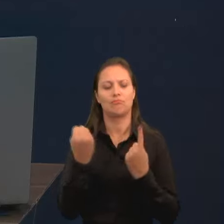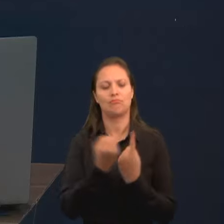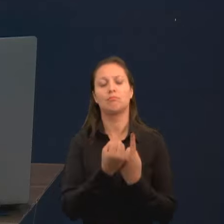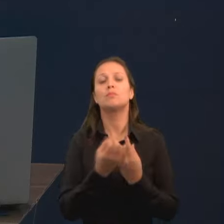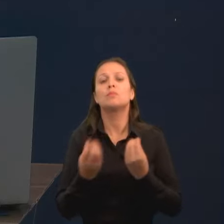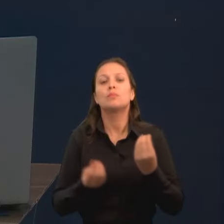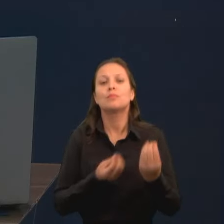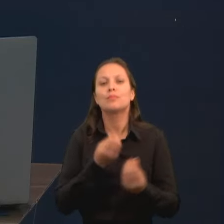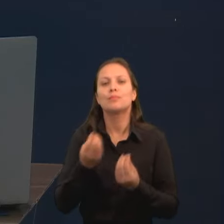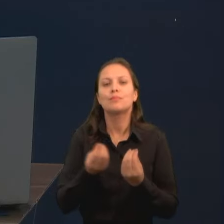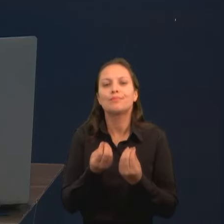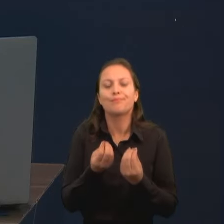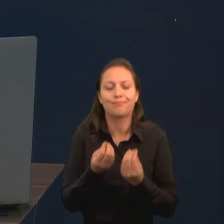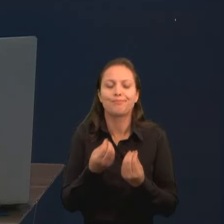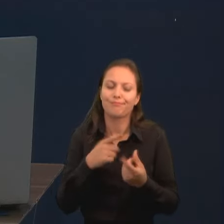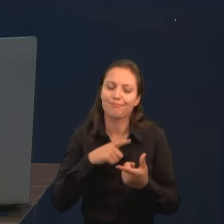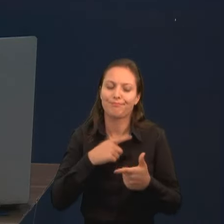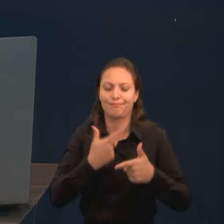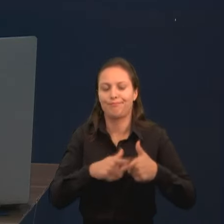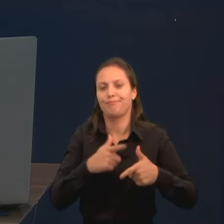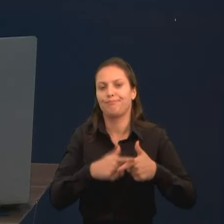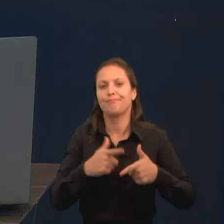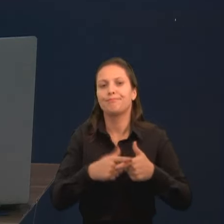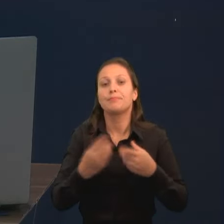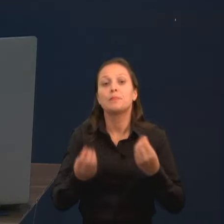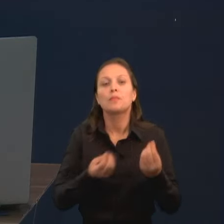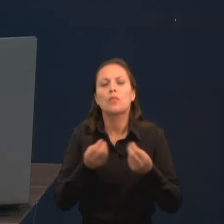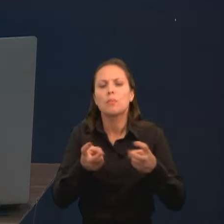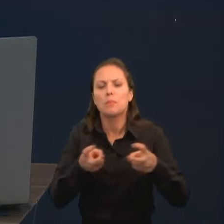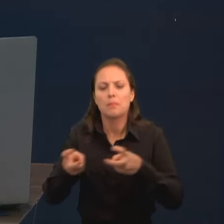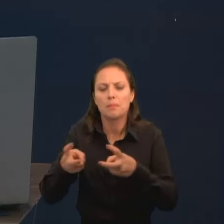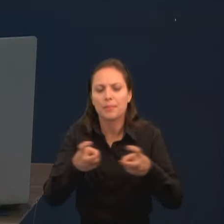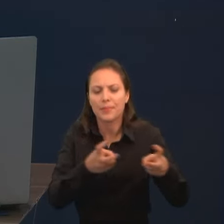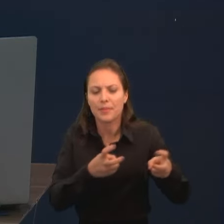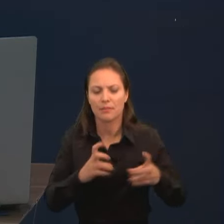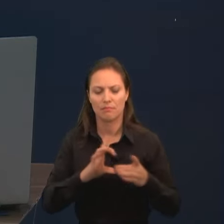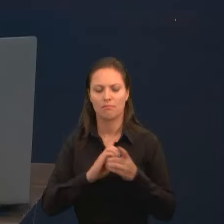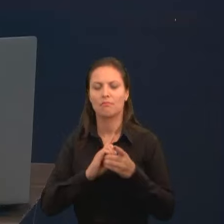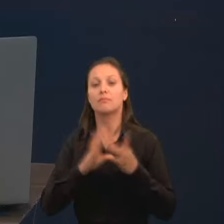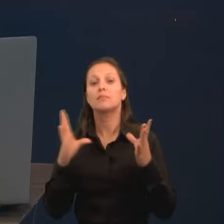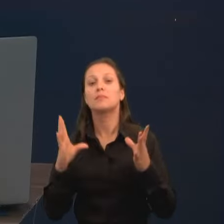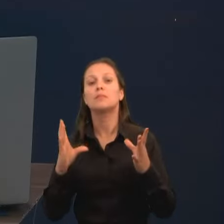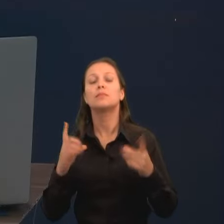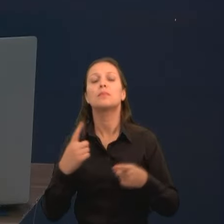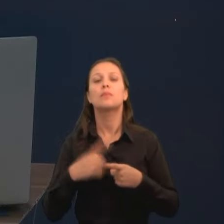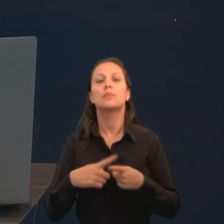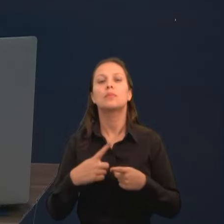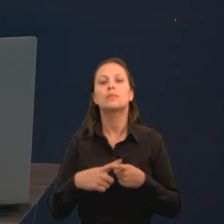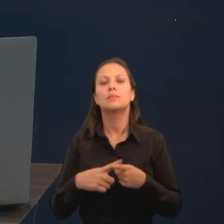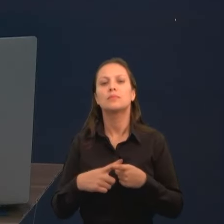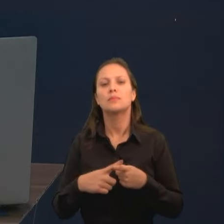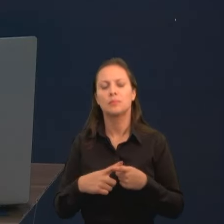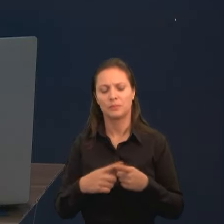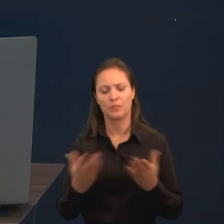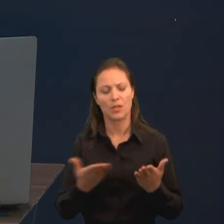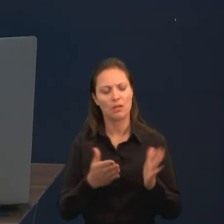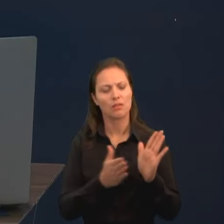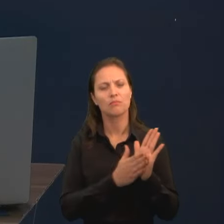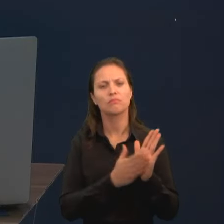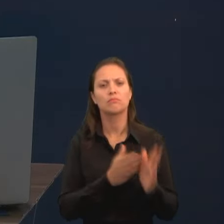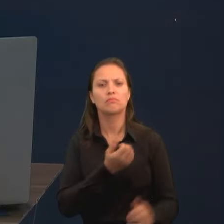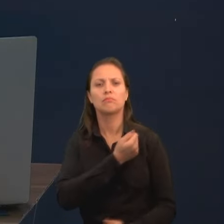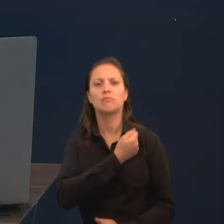eso claramente puede generar muchos problemas desde el punto de vista de la democracia, porque